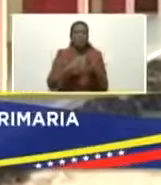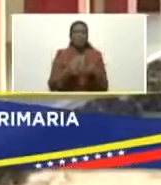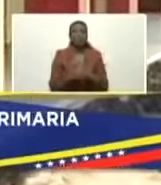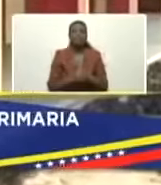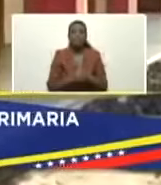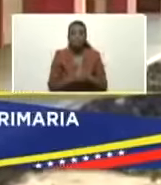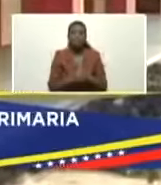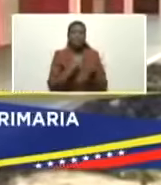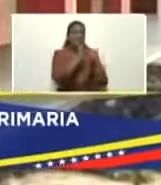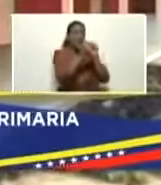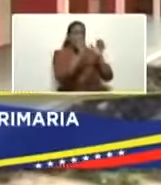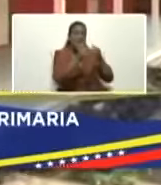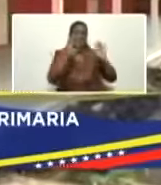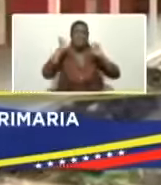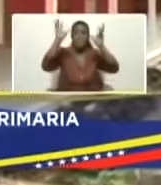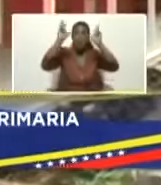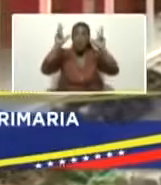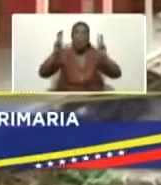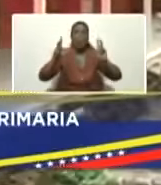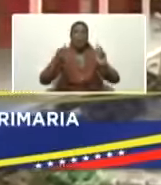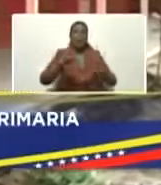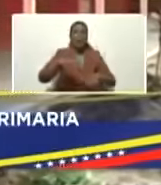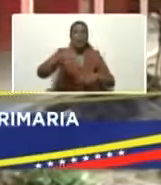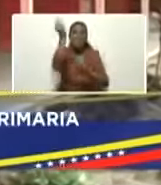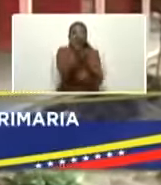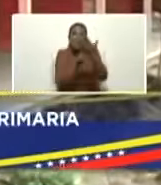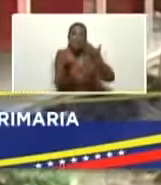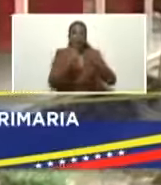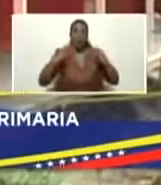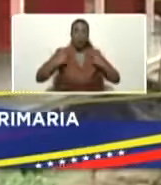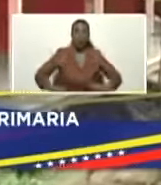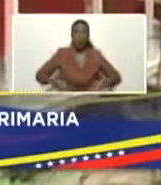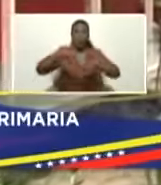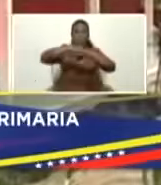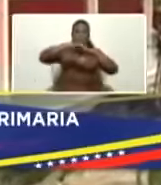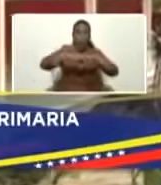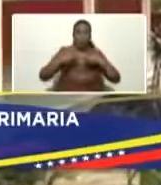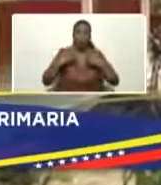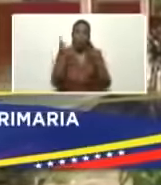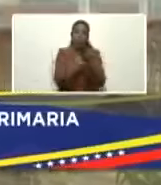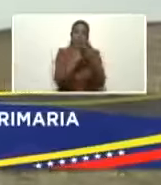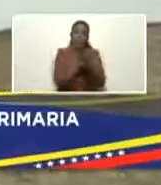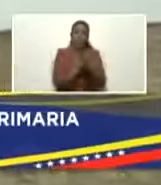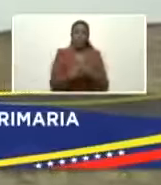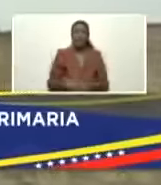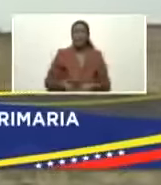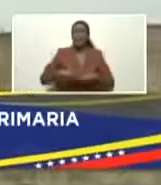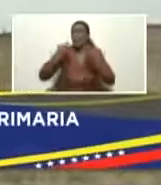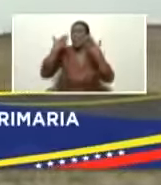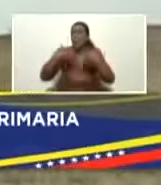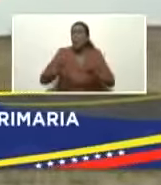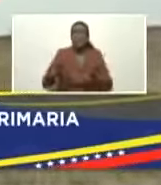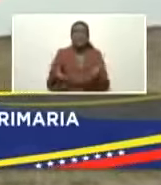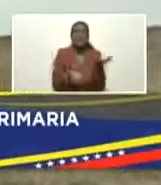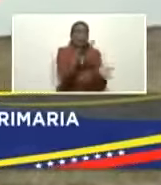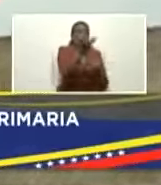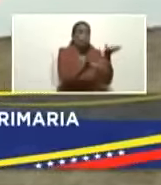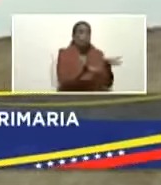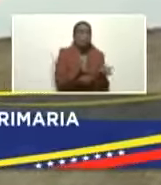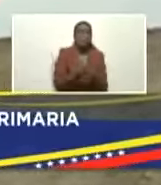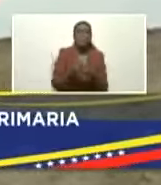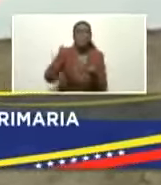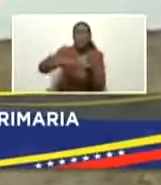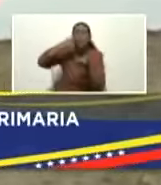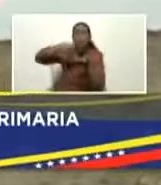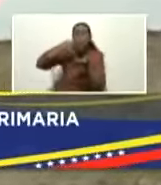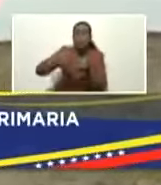de deportiva, pizarra, uniformes, zapatos, útiles escolares y kit de ollas,